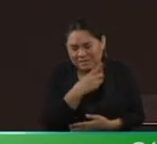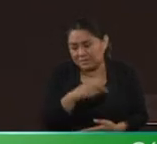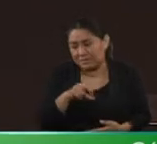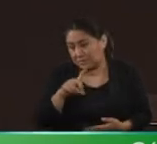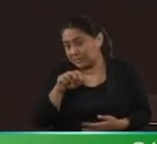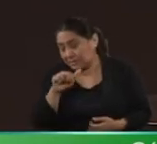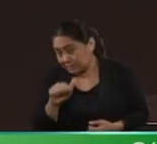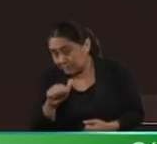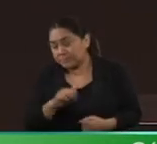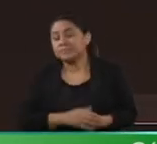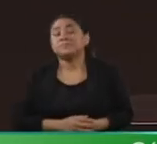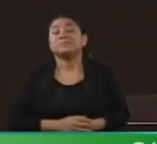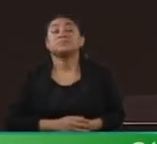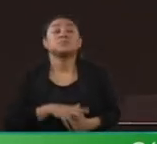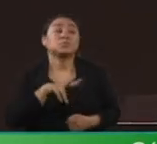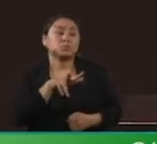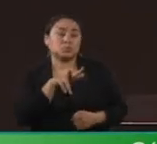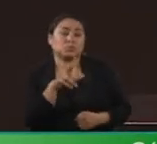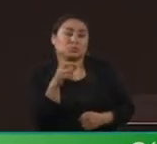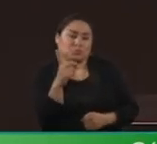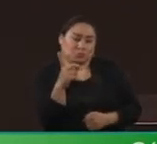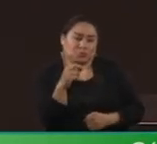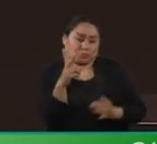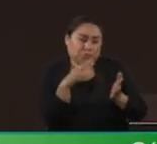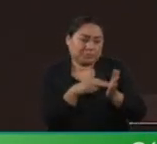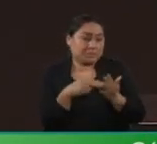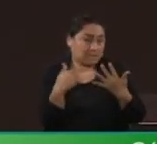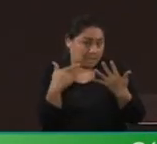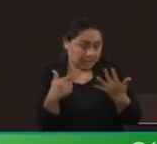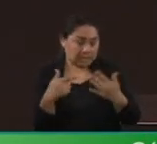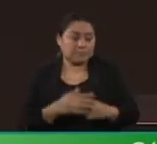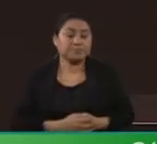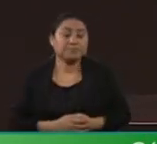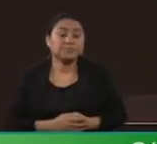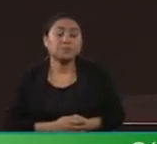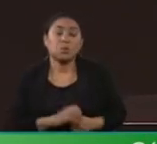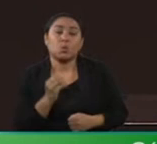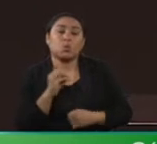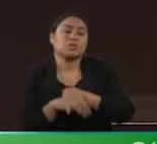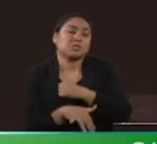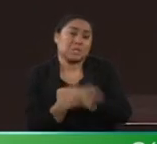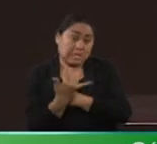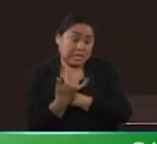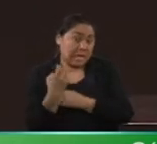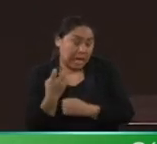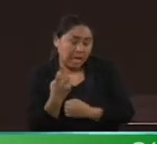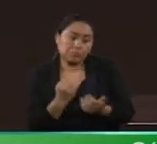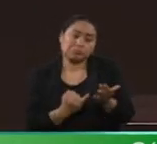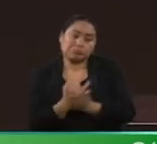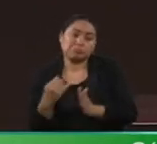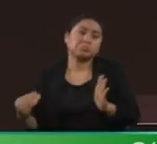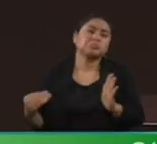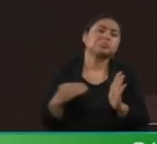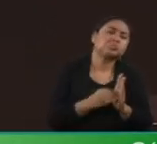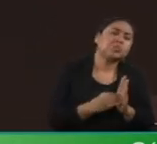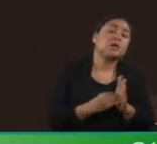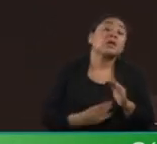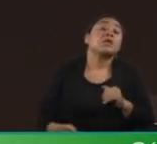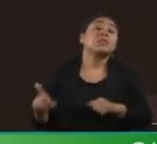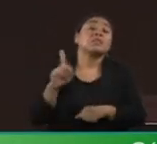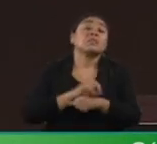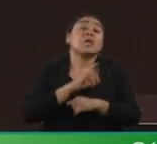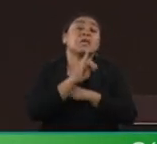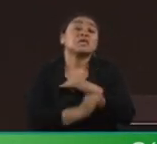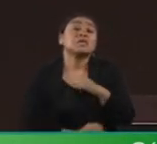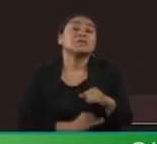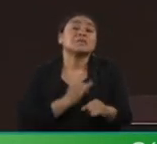62/136 del 18 de diciembre de 2007, el 15 de octubre ha sido declarado como Día Internacional de